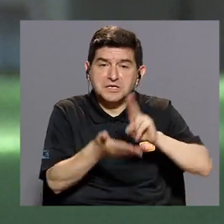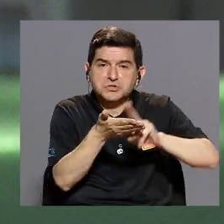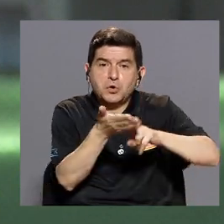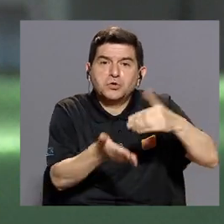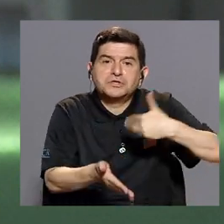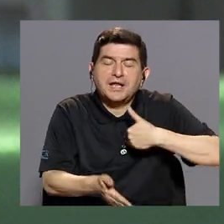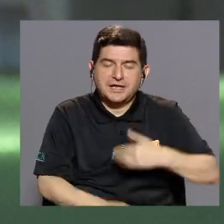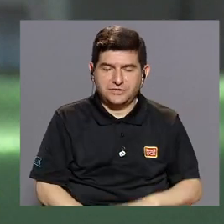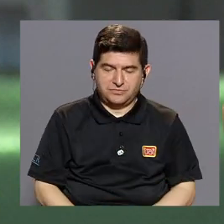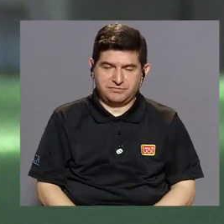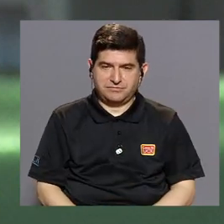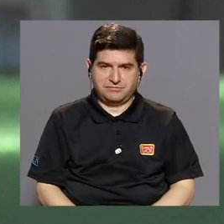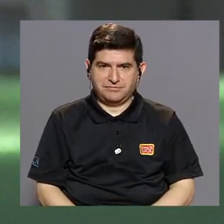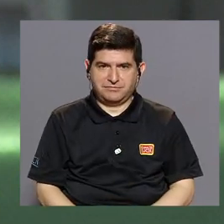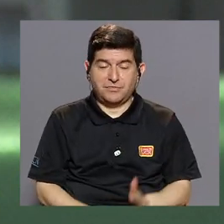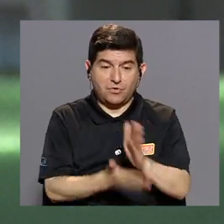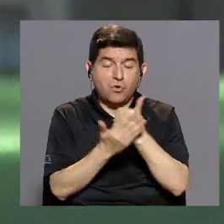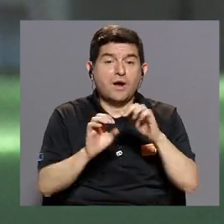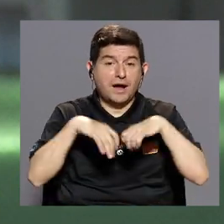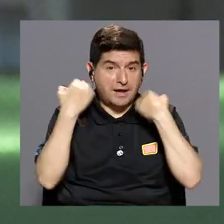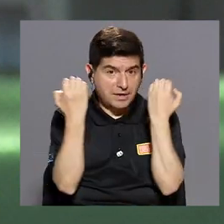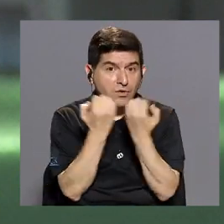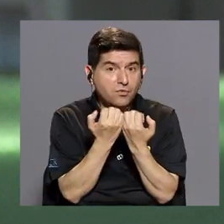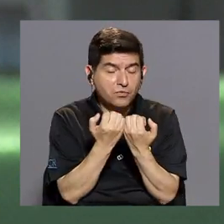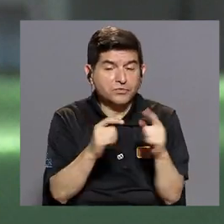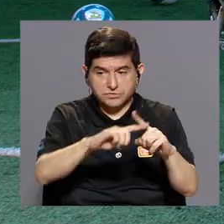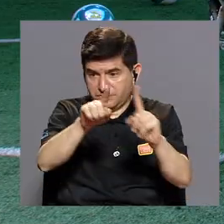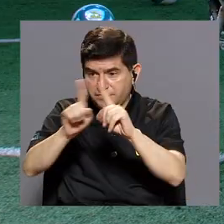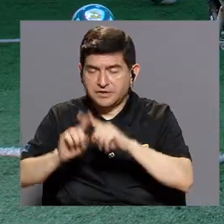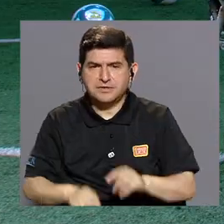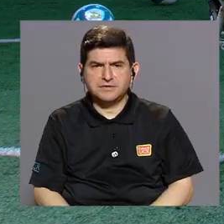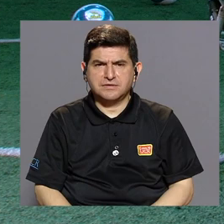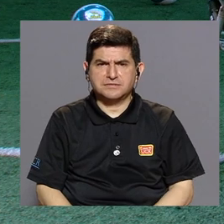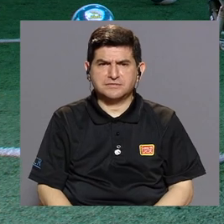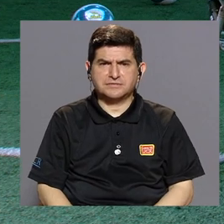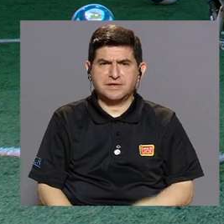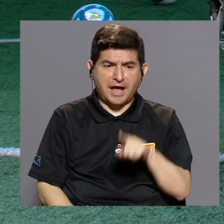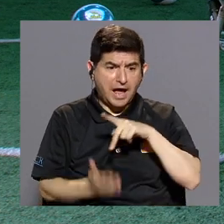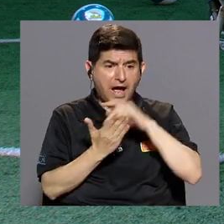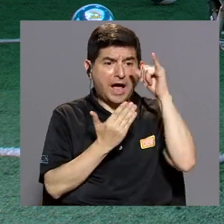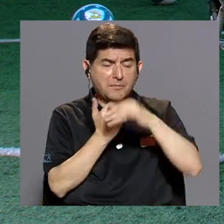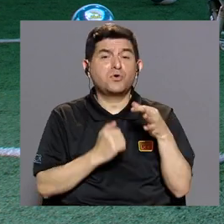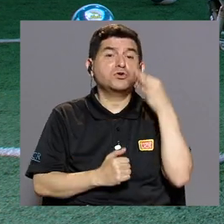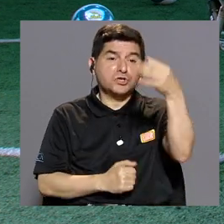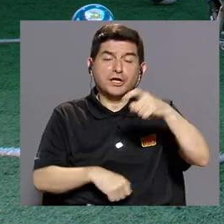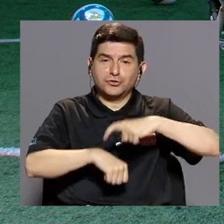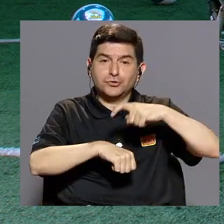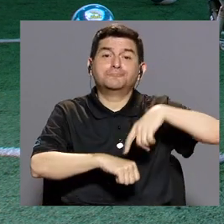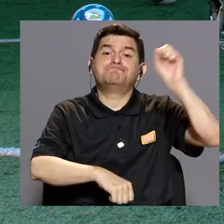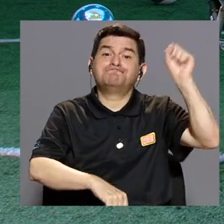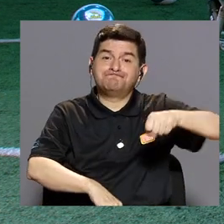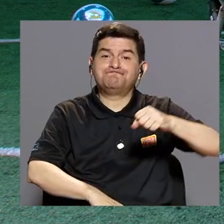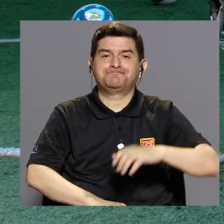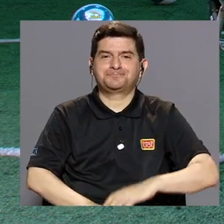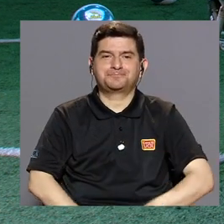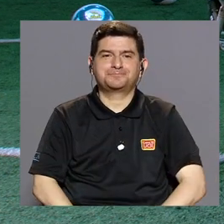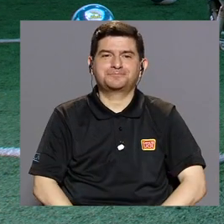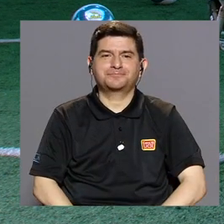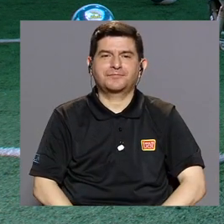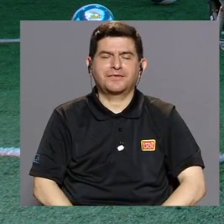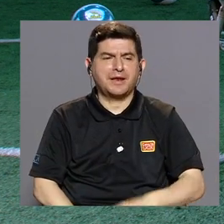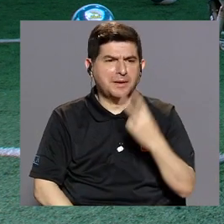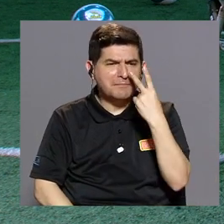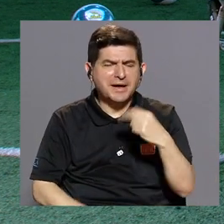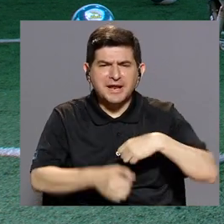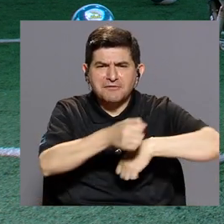2023. Wow. Hasta el 2023 con algunos equipos. Entonces, ¿cómo no vas a decir que es un proyecto a largo plazo? ¿Verdad? Para